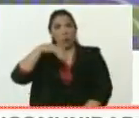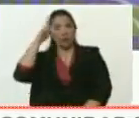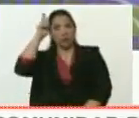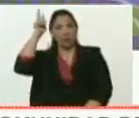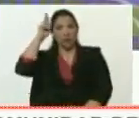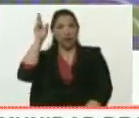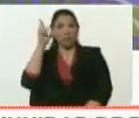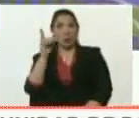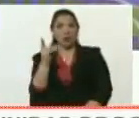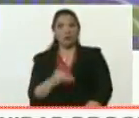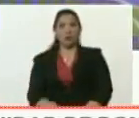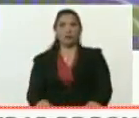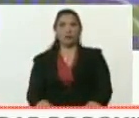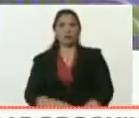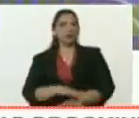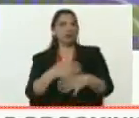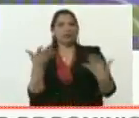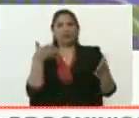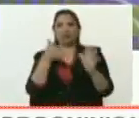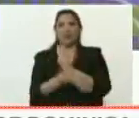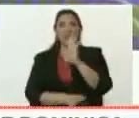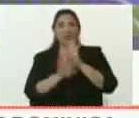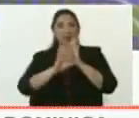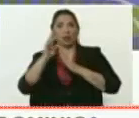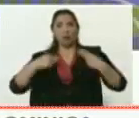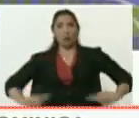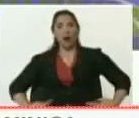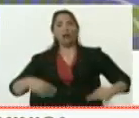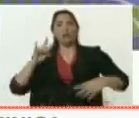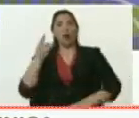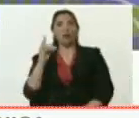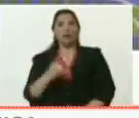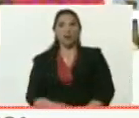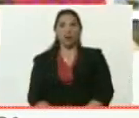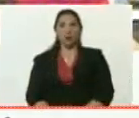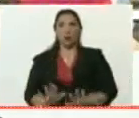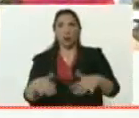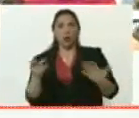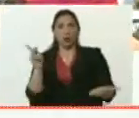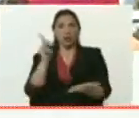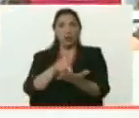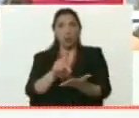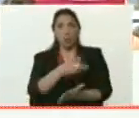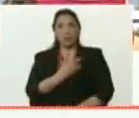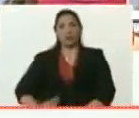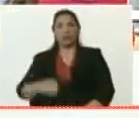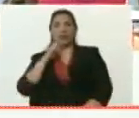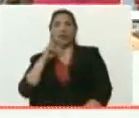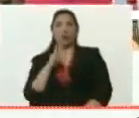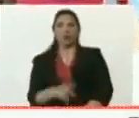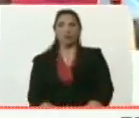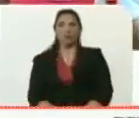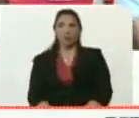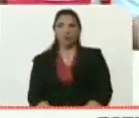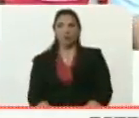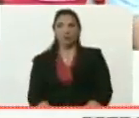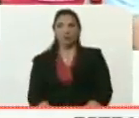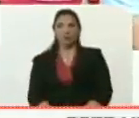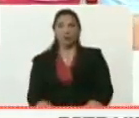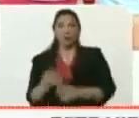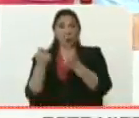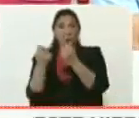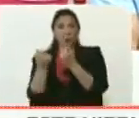Bolivia? ¿Qué era del desarrollo humano en Bolivia cuando llegó el presidente Evo Morales? Una